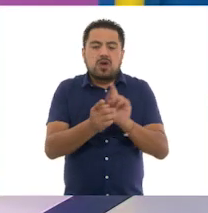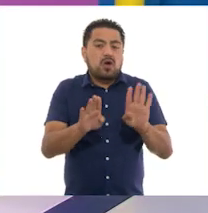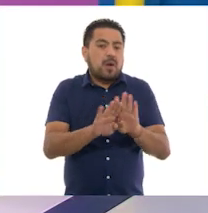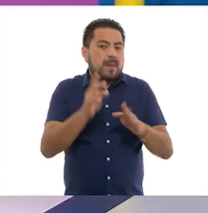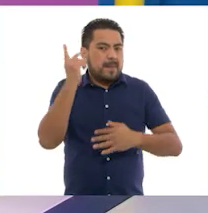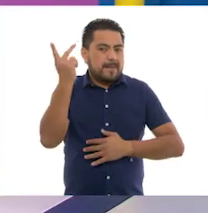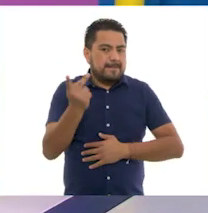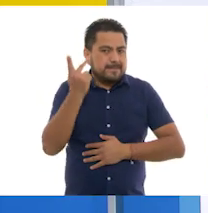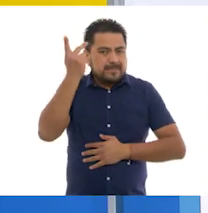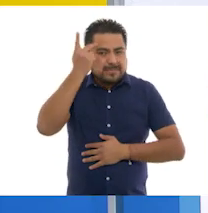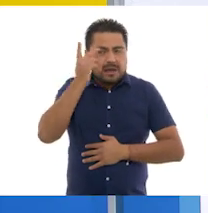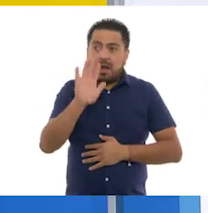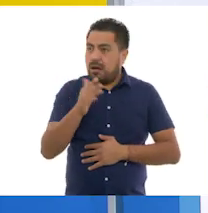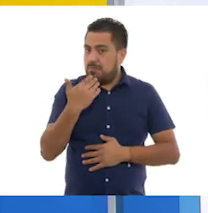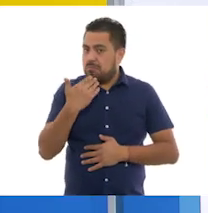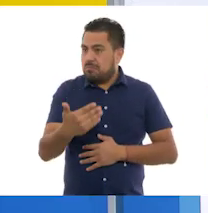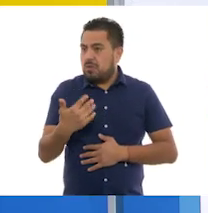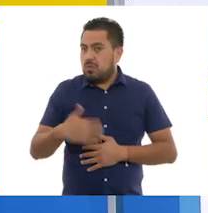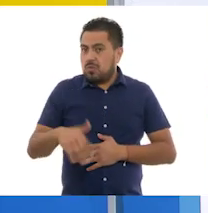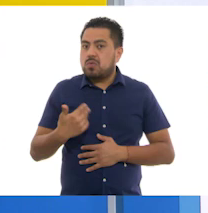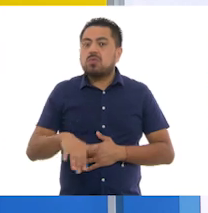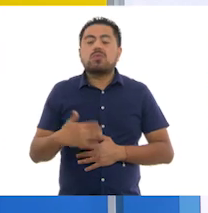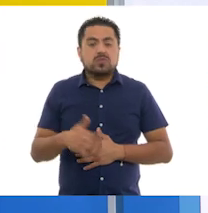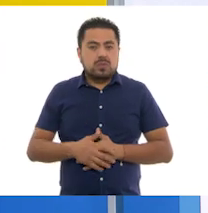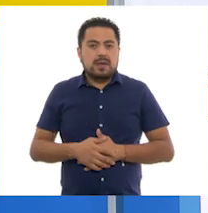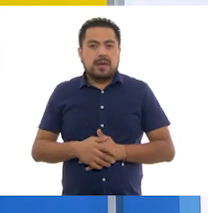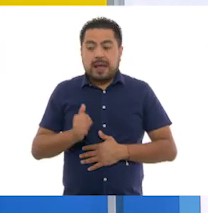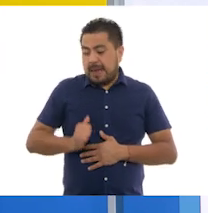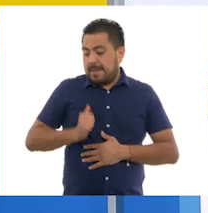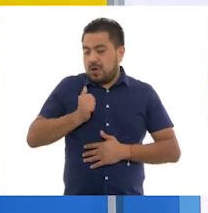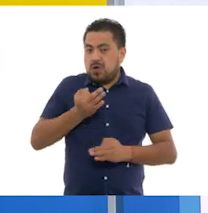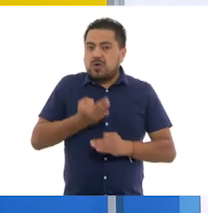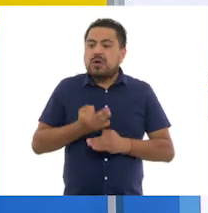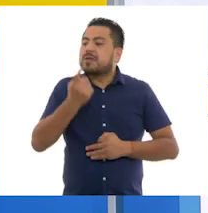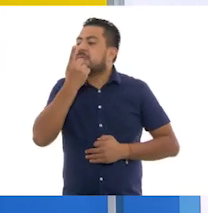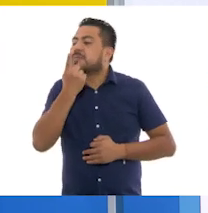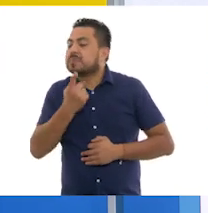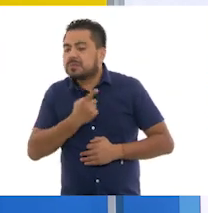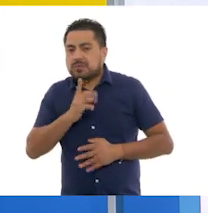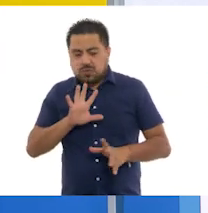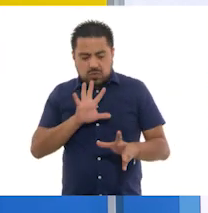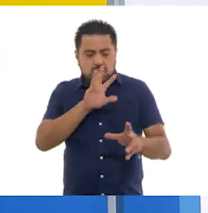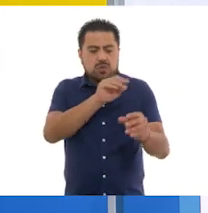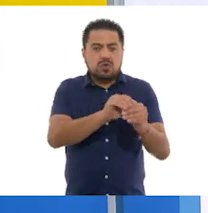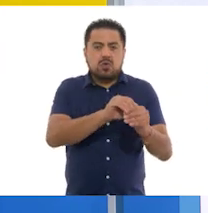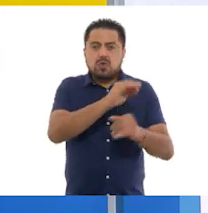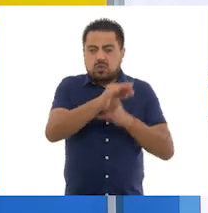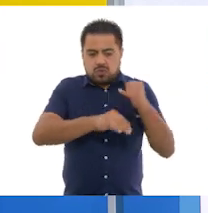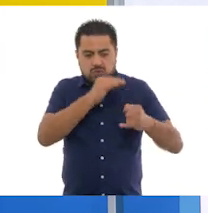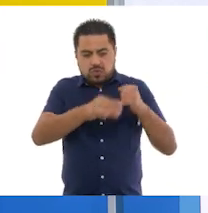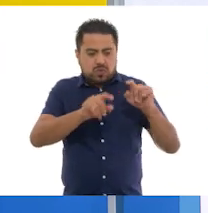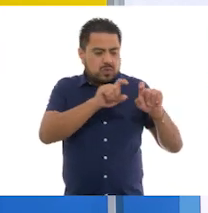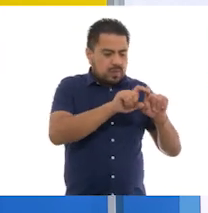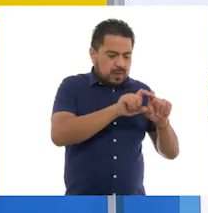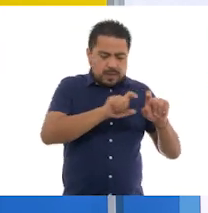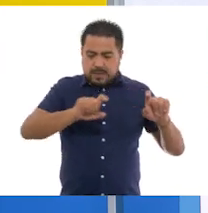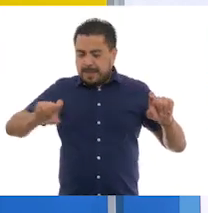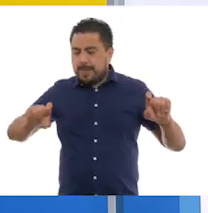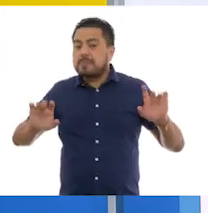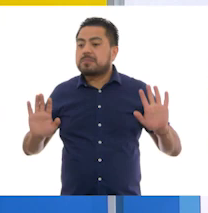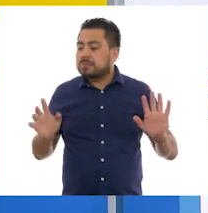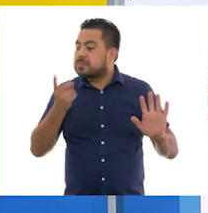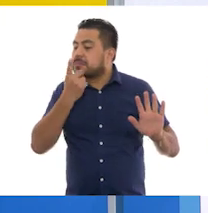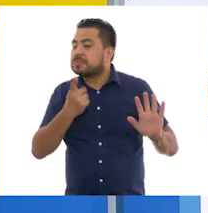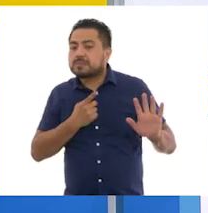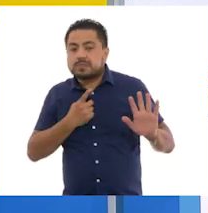principito. Muy bien. Muy bien, Raulito. Pues aprovechemos lo que nos dices para completar la última parte de nuestra tabla.